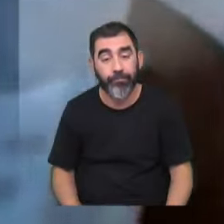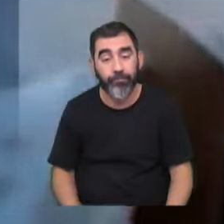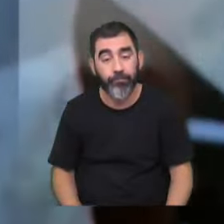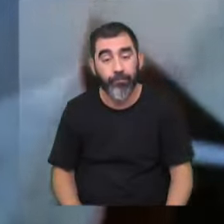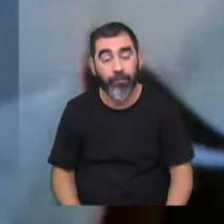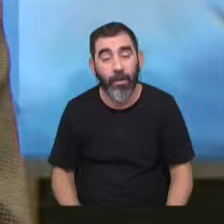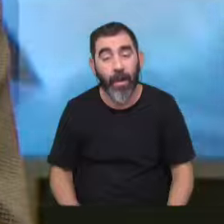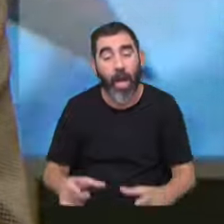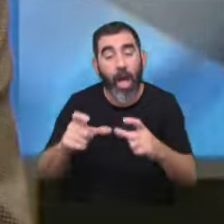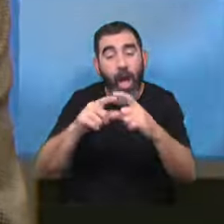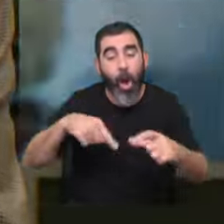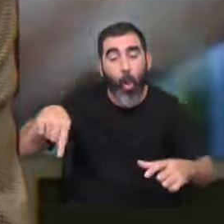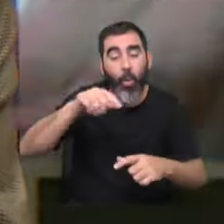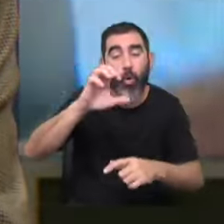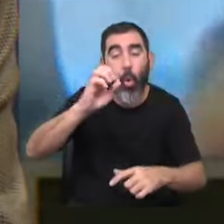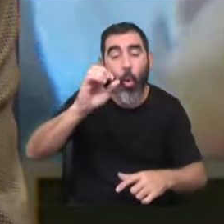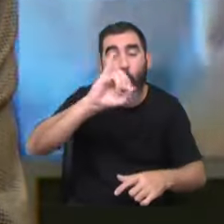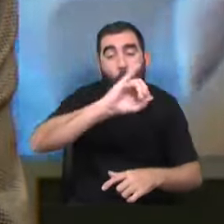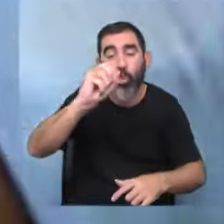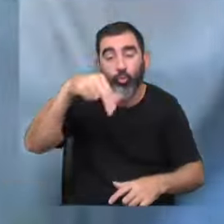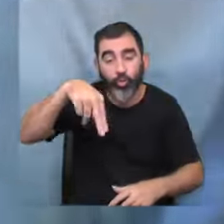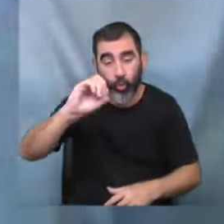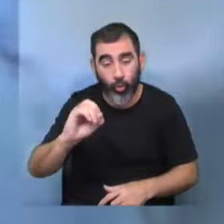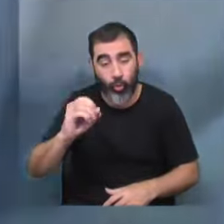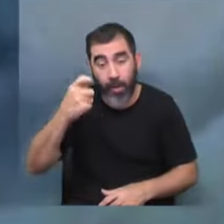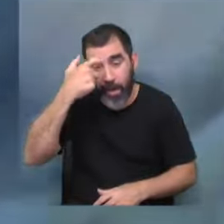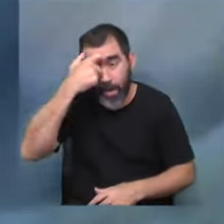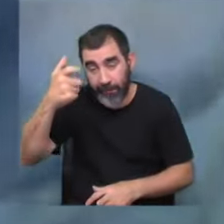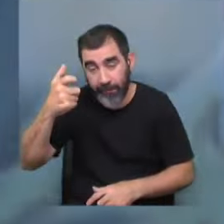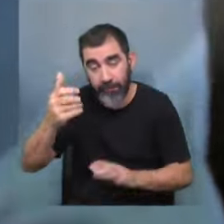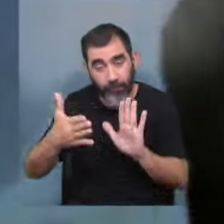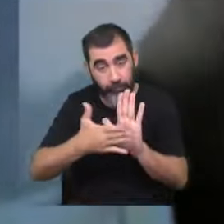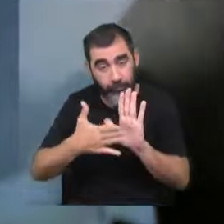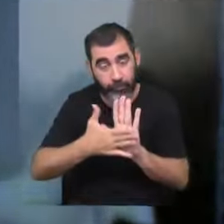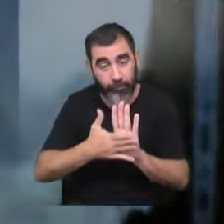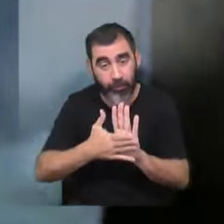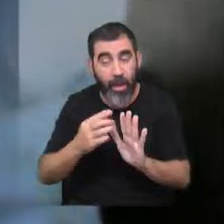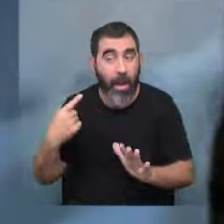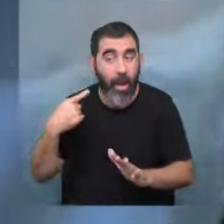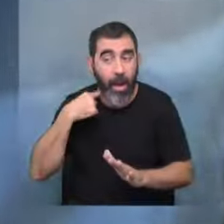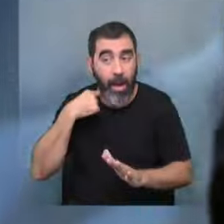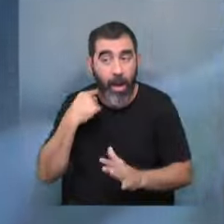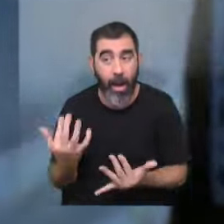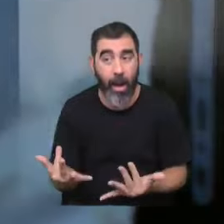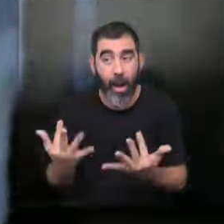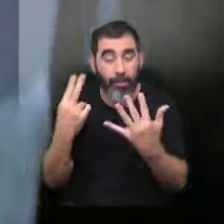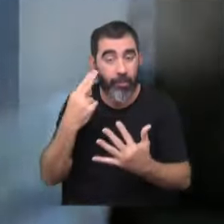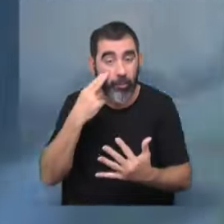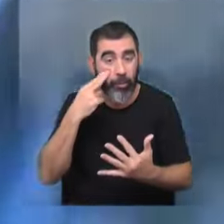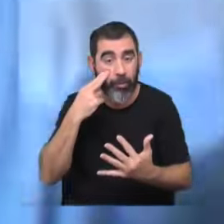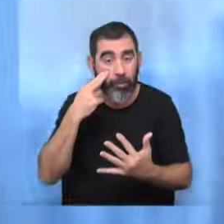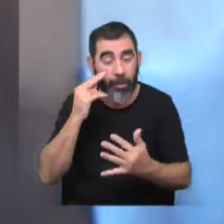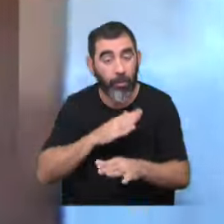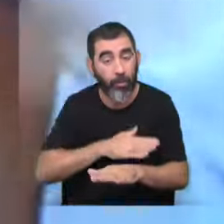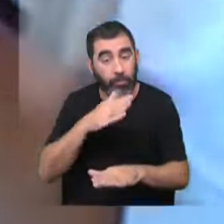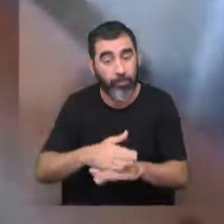agujero de ozono. Cuando la ciencia demostró el efecto de determinados gases y el impacto en el agujero de ozono,